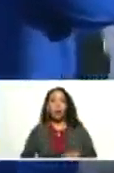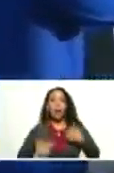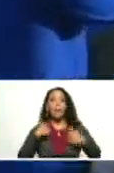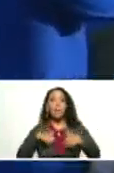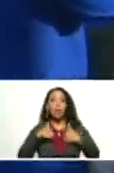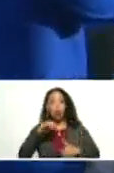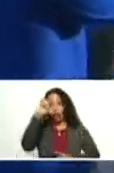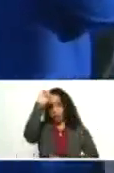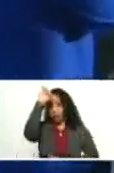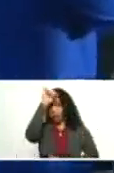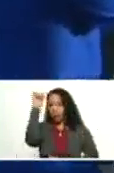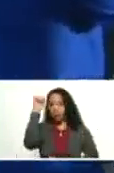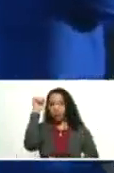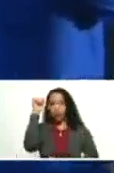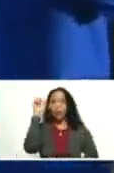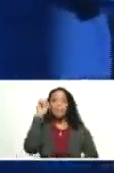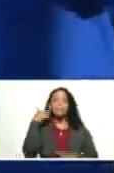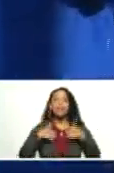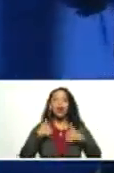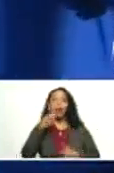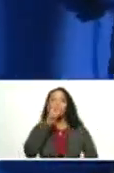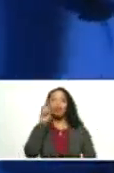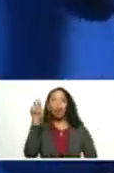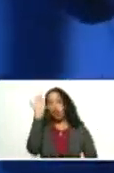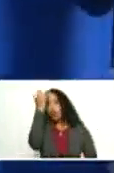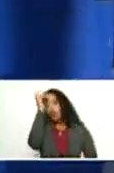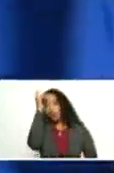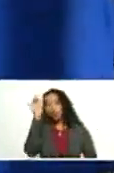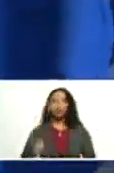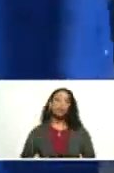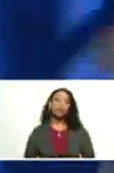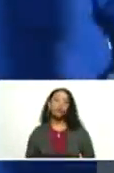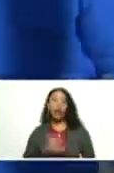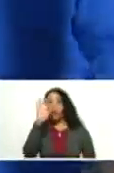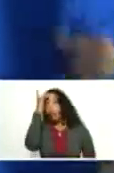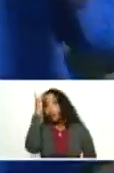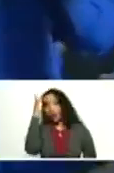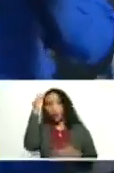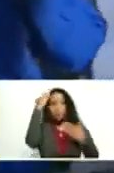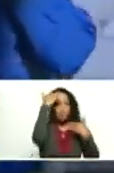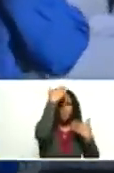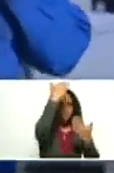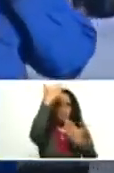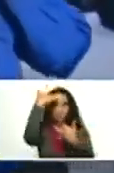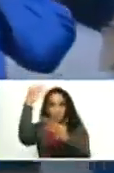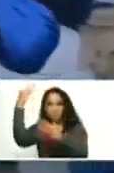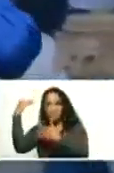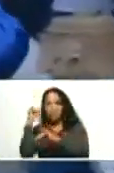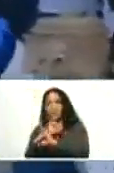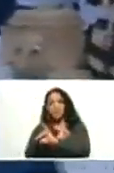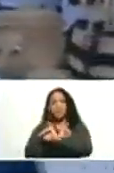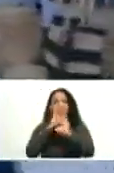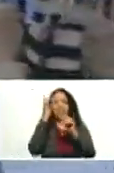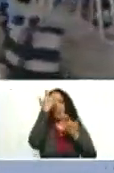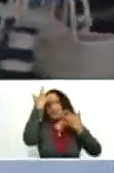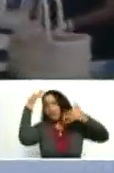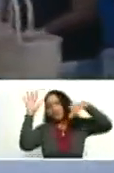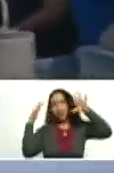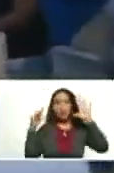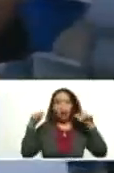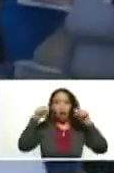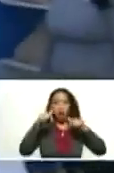ceniza, miércoles 22 de febrero, febrero que nos saluda, terminando el carnaval. Mira qué tenemos